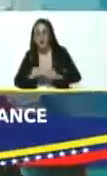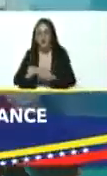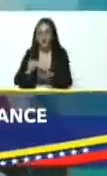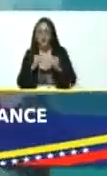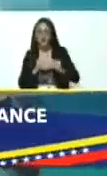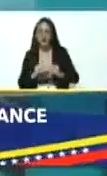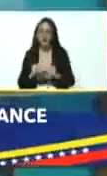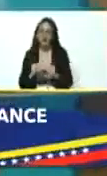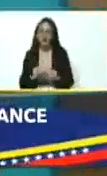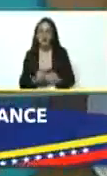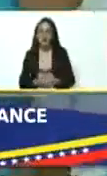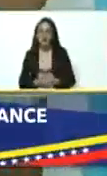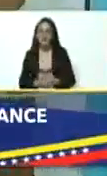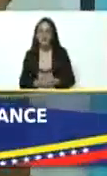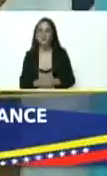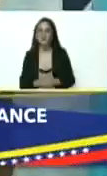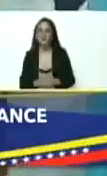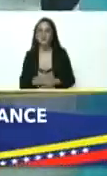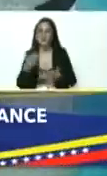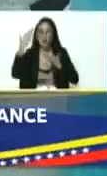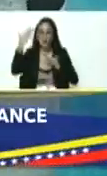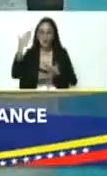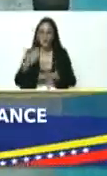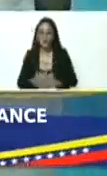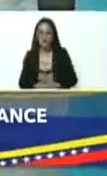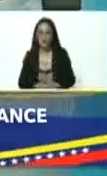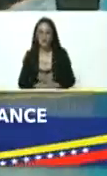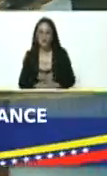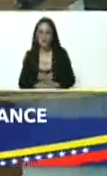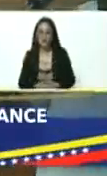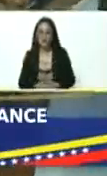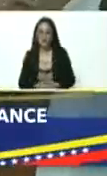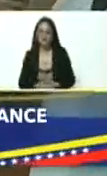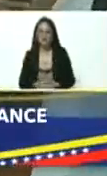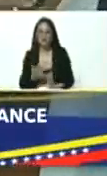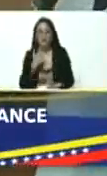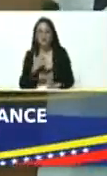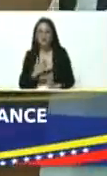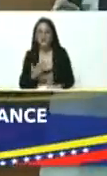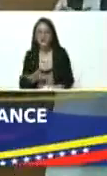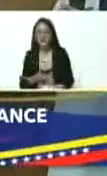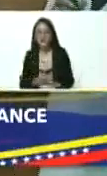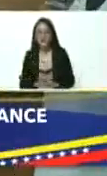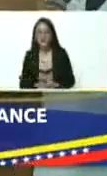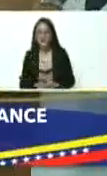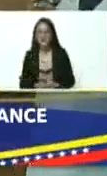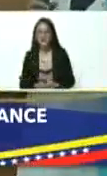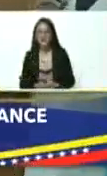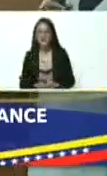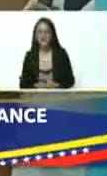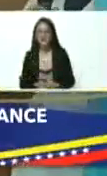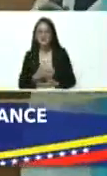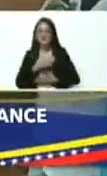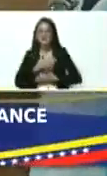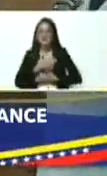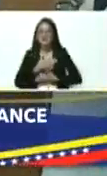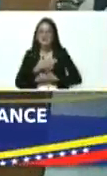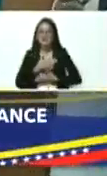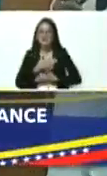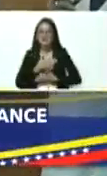reparando. Reinaldo Ramos, mi saludo, Reinaldito. ¿Qué me dice, Reinaldo? Es un placer poder